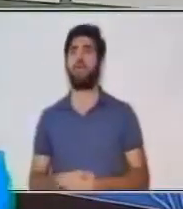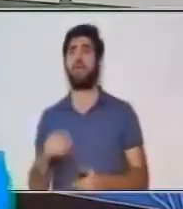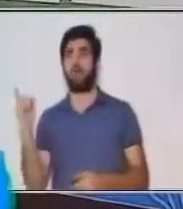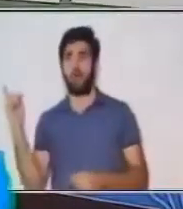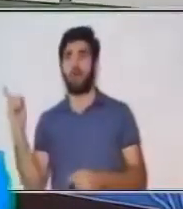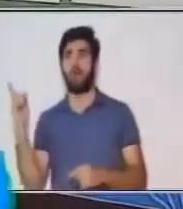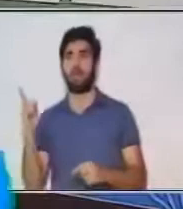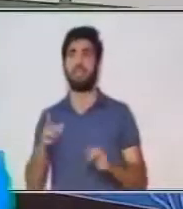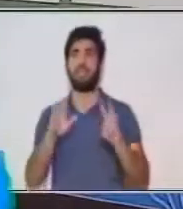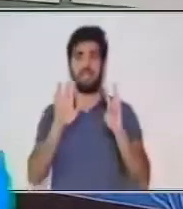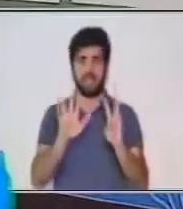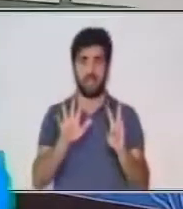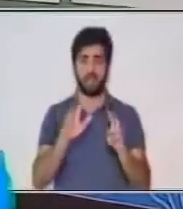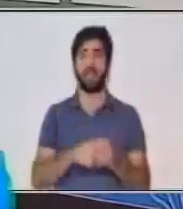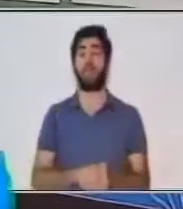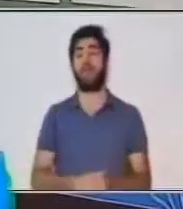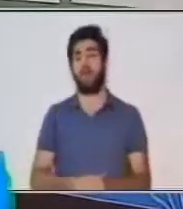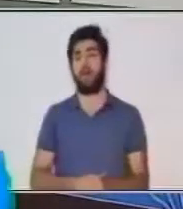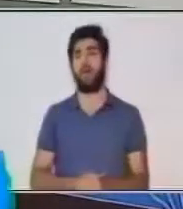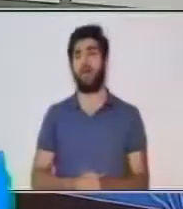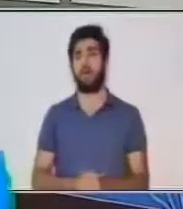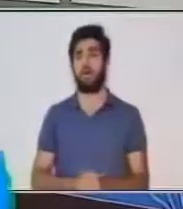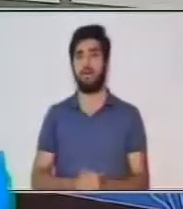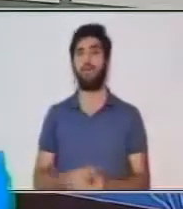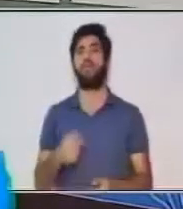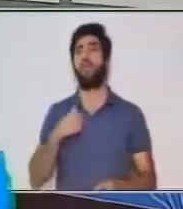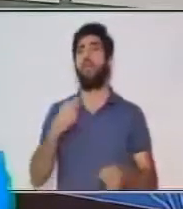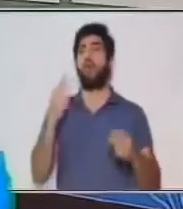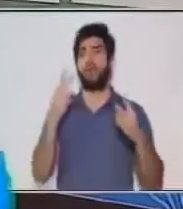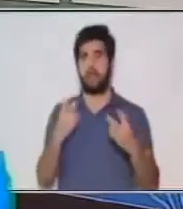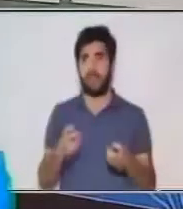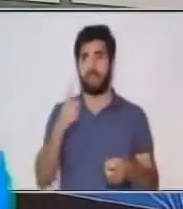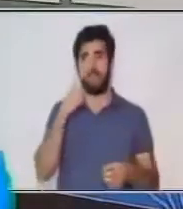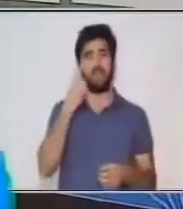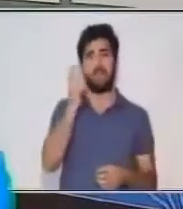Entonces ese polinomio lo puedo reescribir